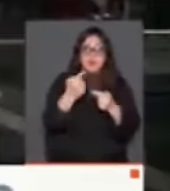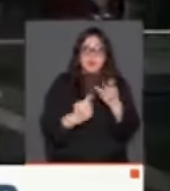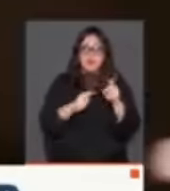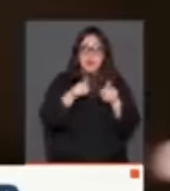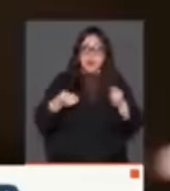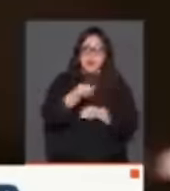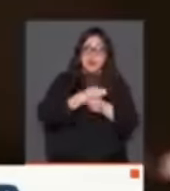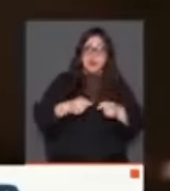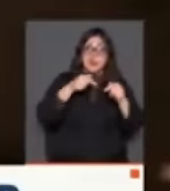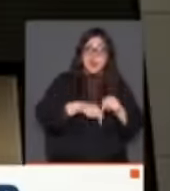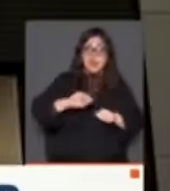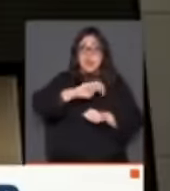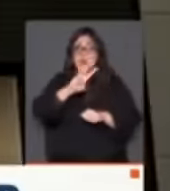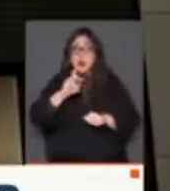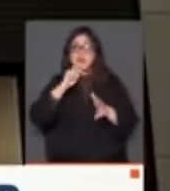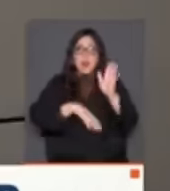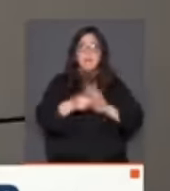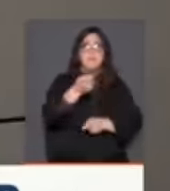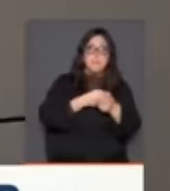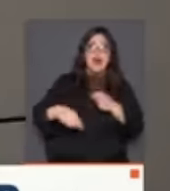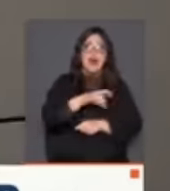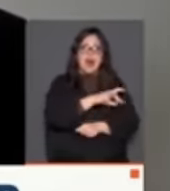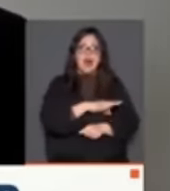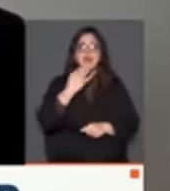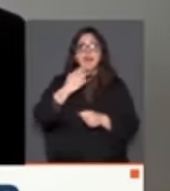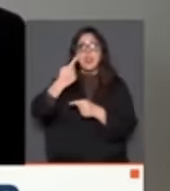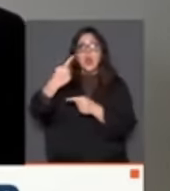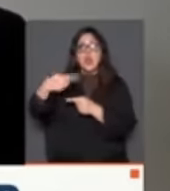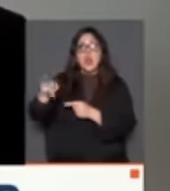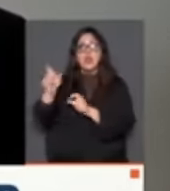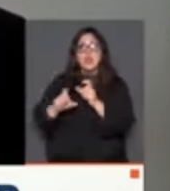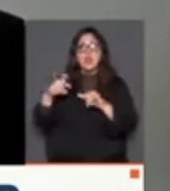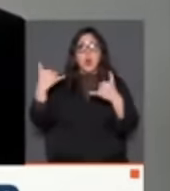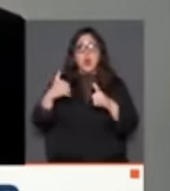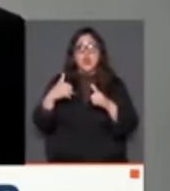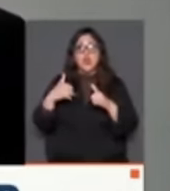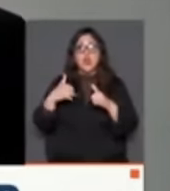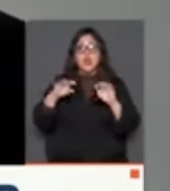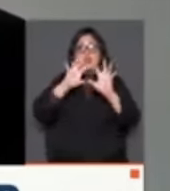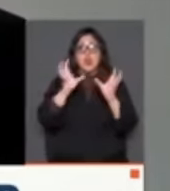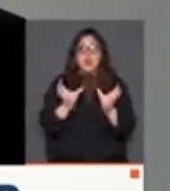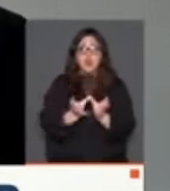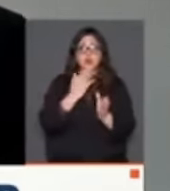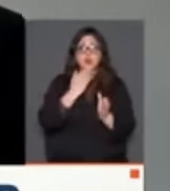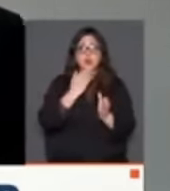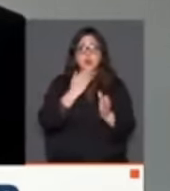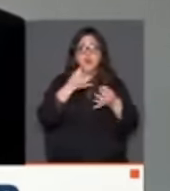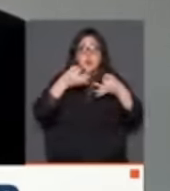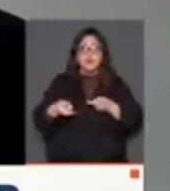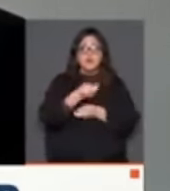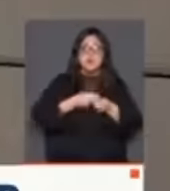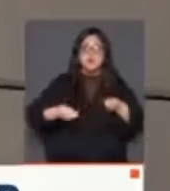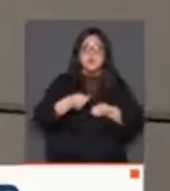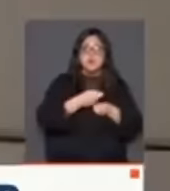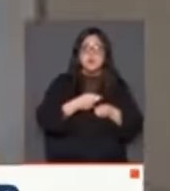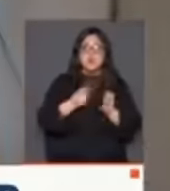en el shopping sean las que más venden de Chile. Incluso otros jugadores de nivel mundial están dentro del top 5 de ventas dentro de sus propios